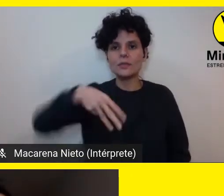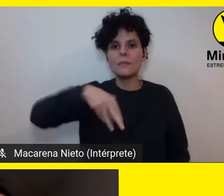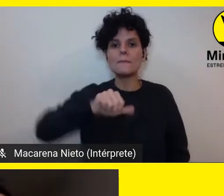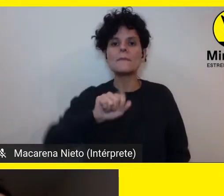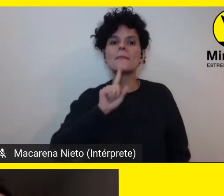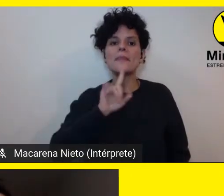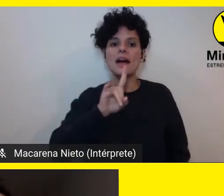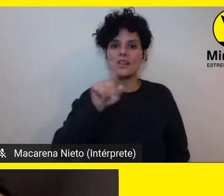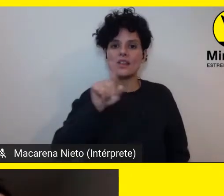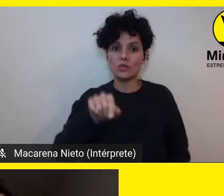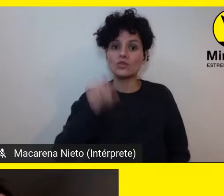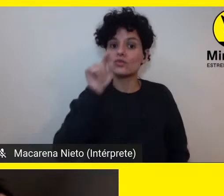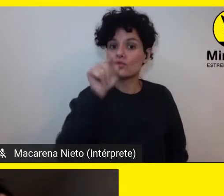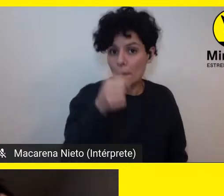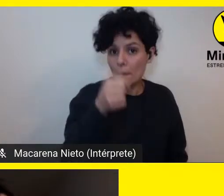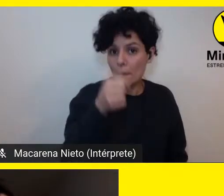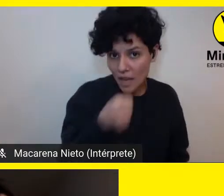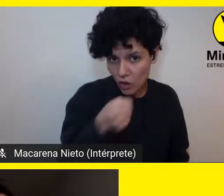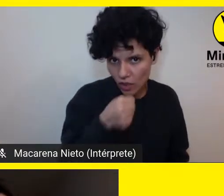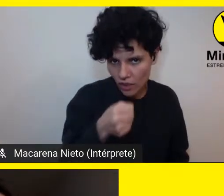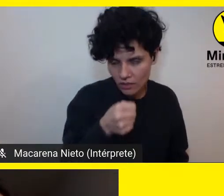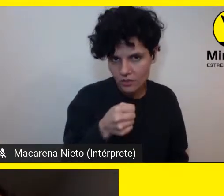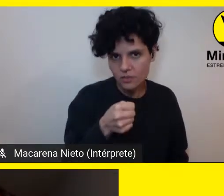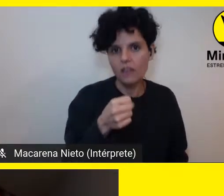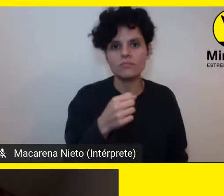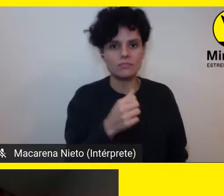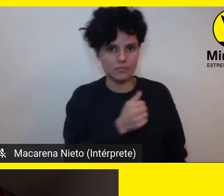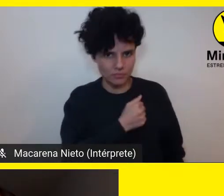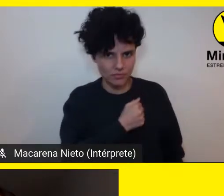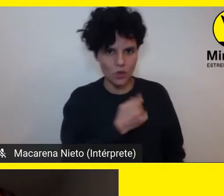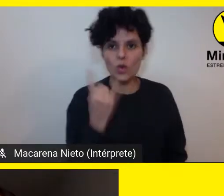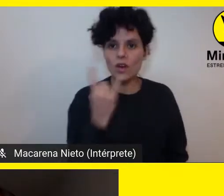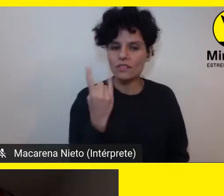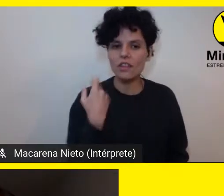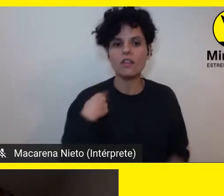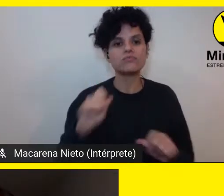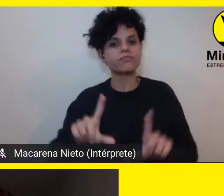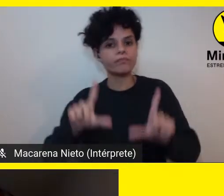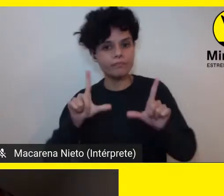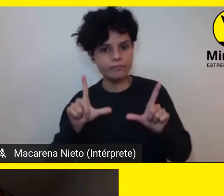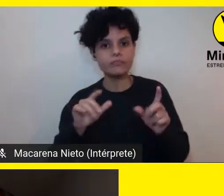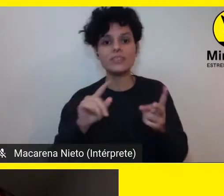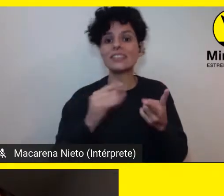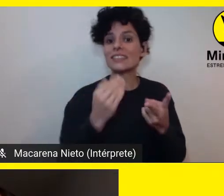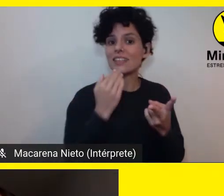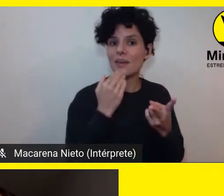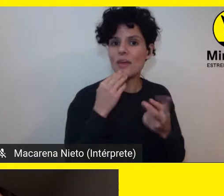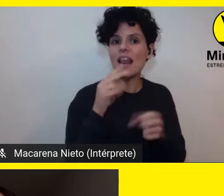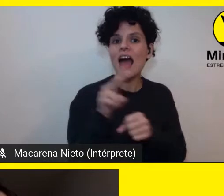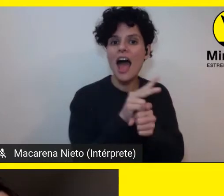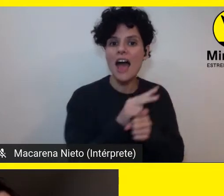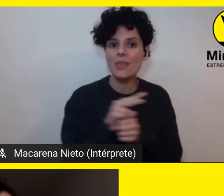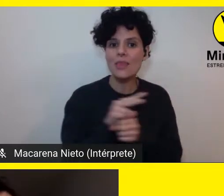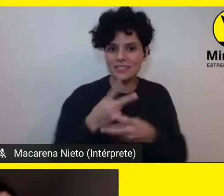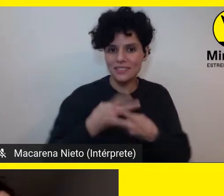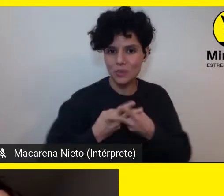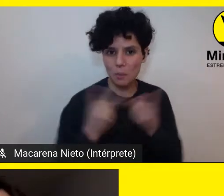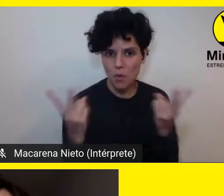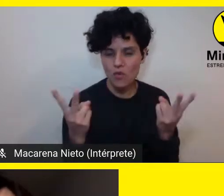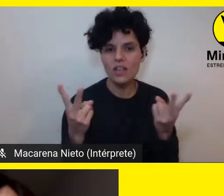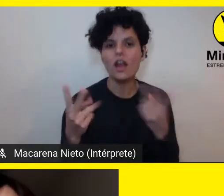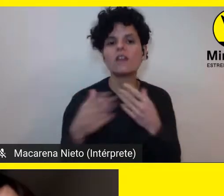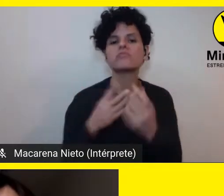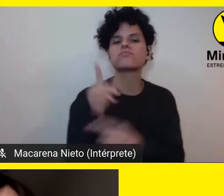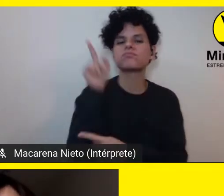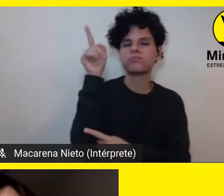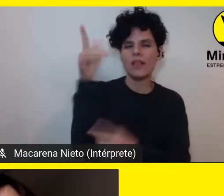Universidad Católica y máster en Administración Pública de Harvard. Ella se convirtió en